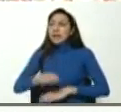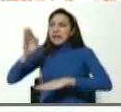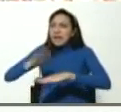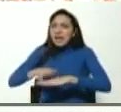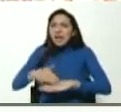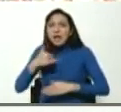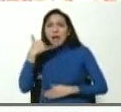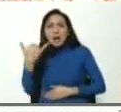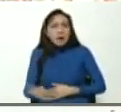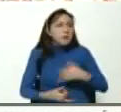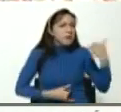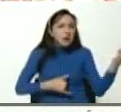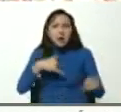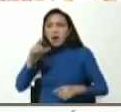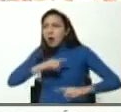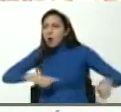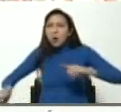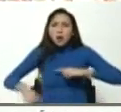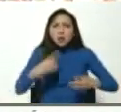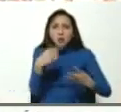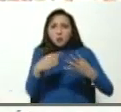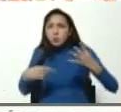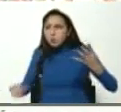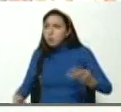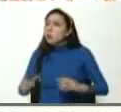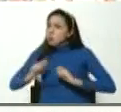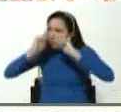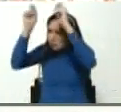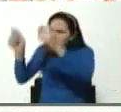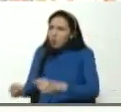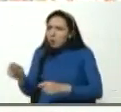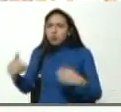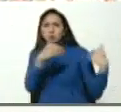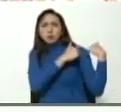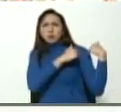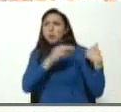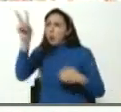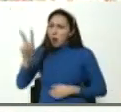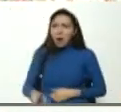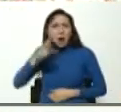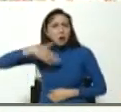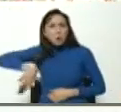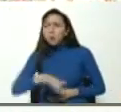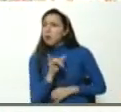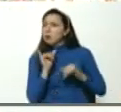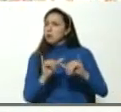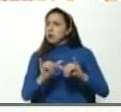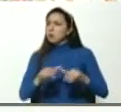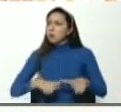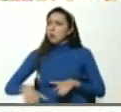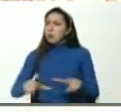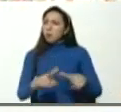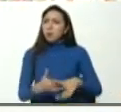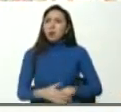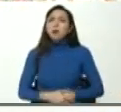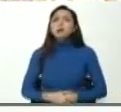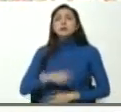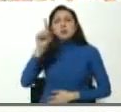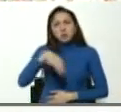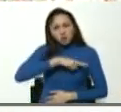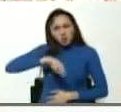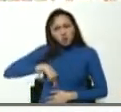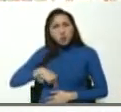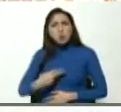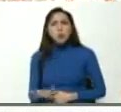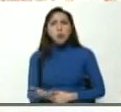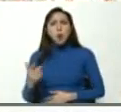articula te encargo aquí del pueblo del valle de coche que nosotros